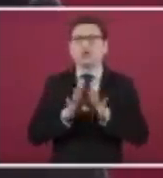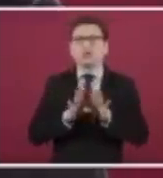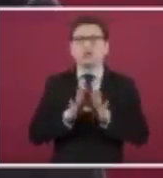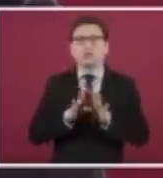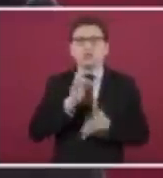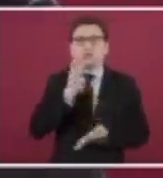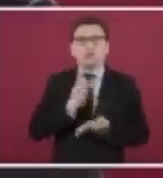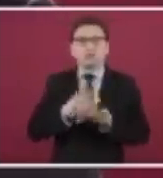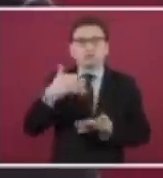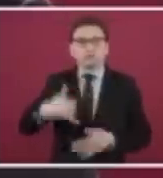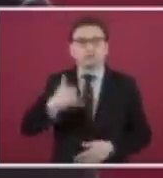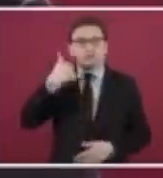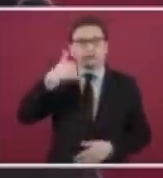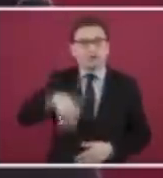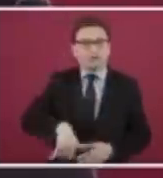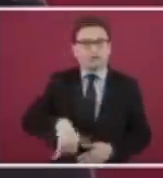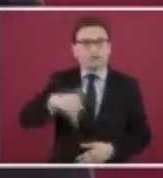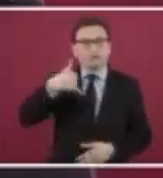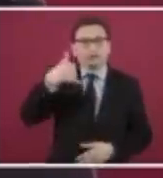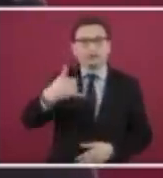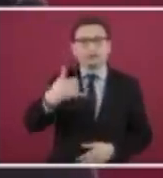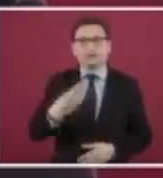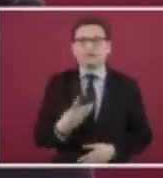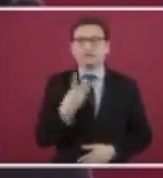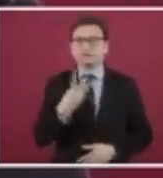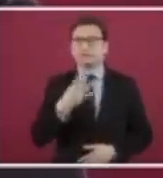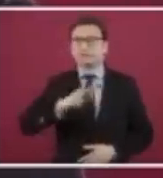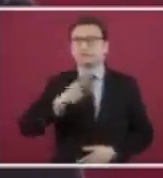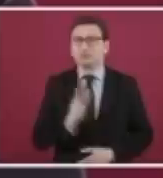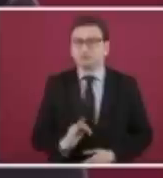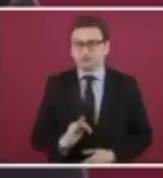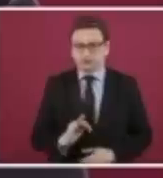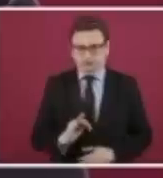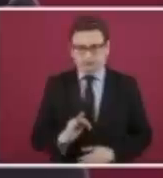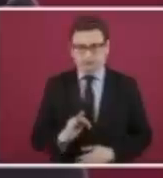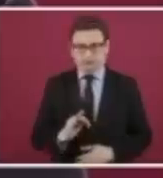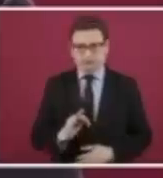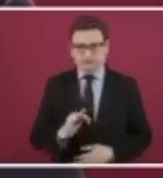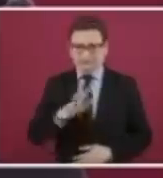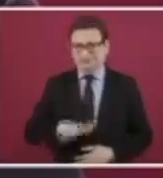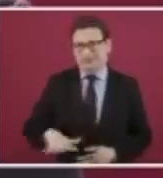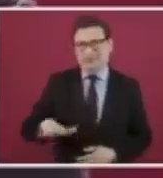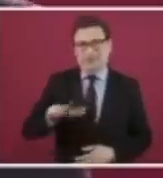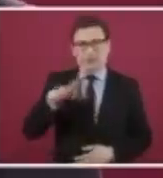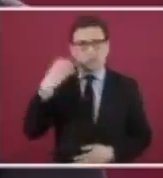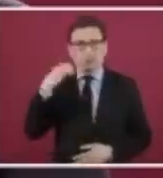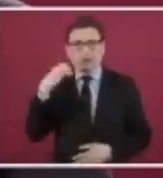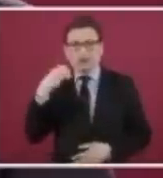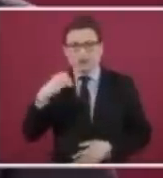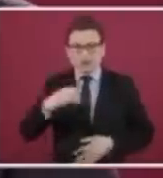teléfono en el 3% del territorio de Oaxaca.